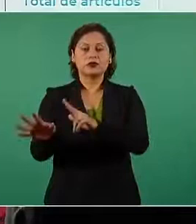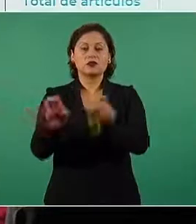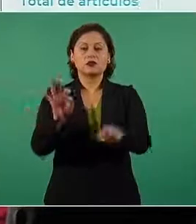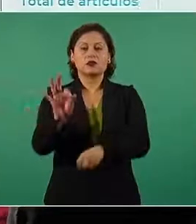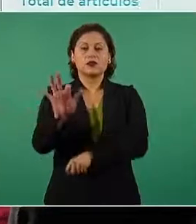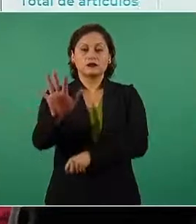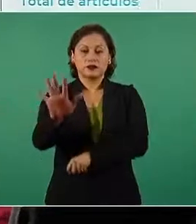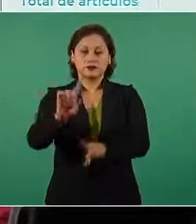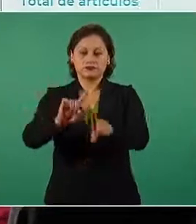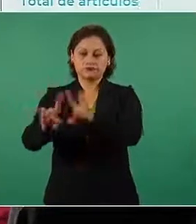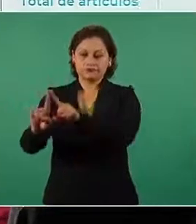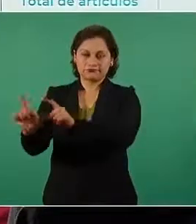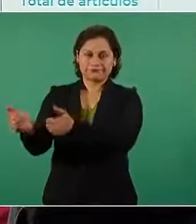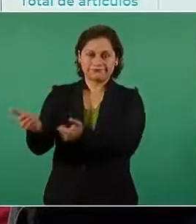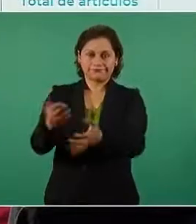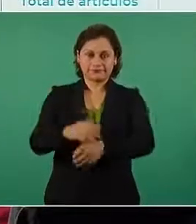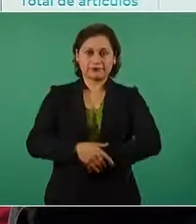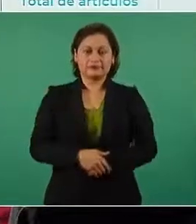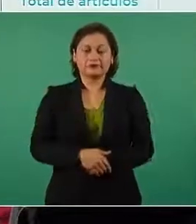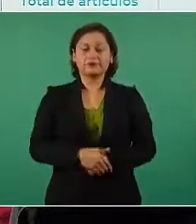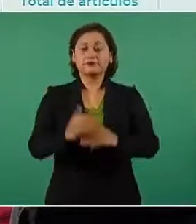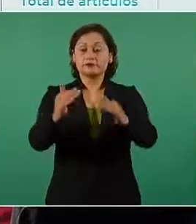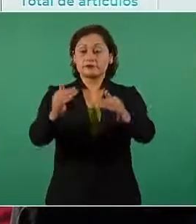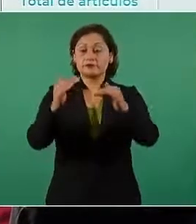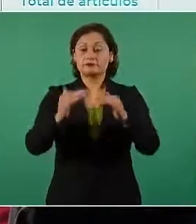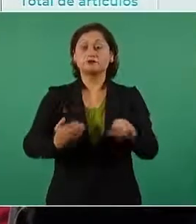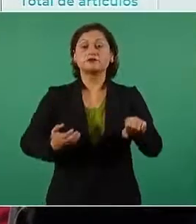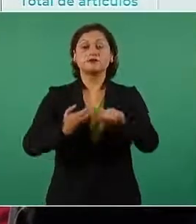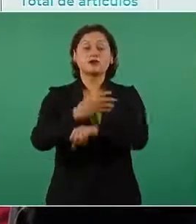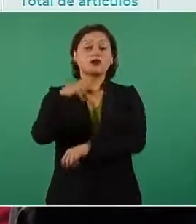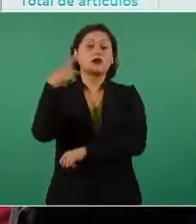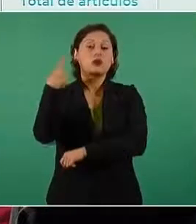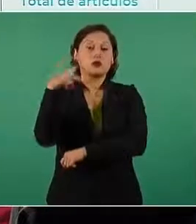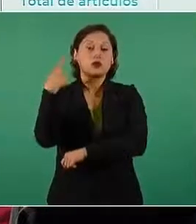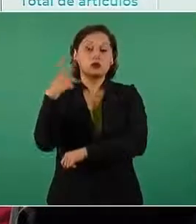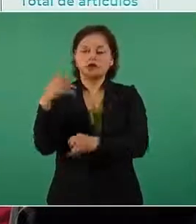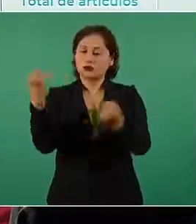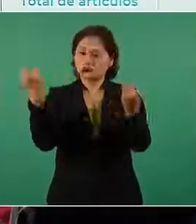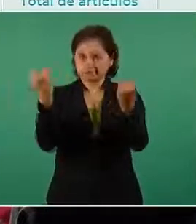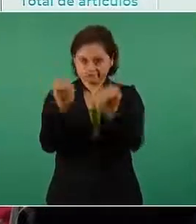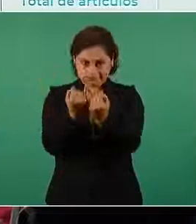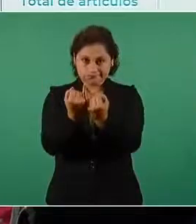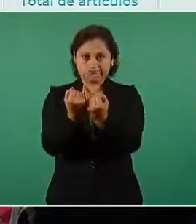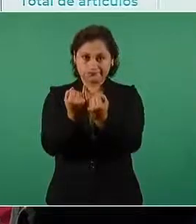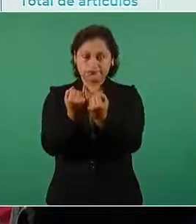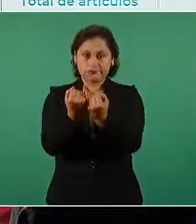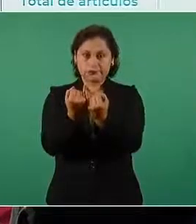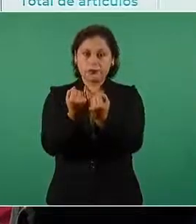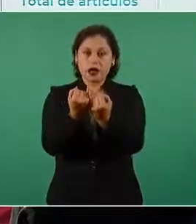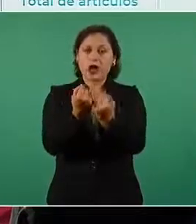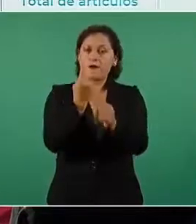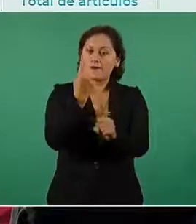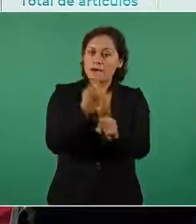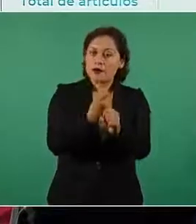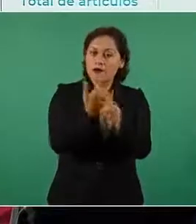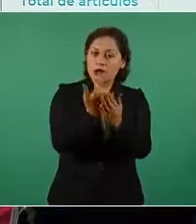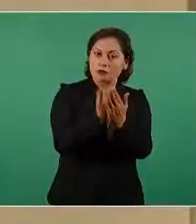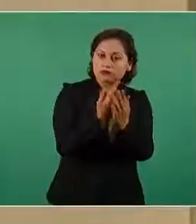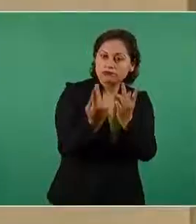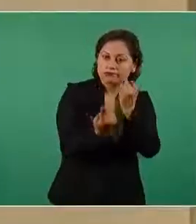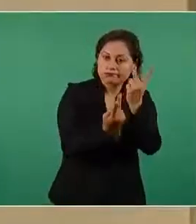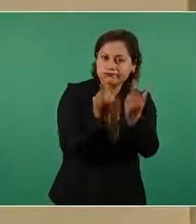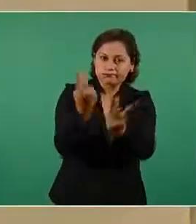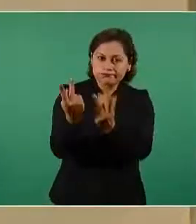122.845. Adelante, en el estado de Puebla, de igual manera, se realizó el censo por la Secretaría del